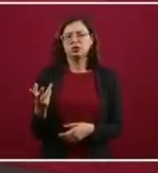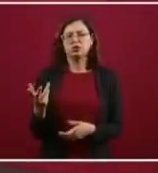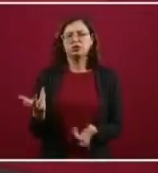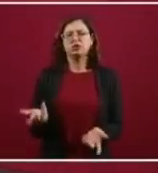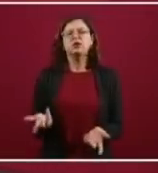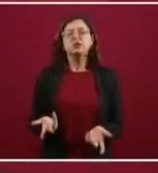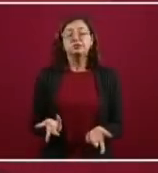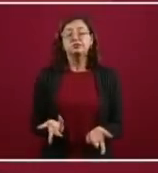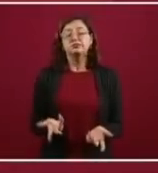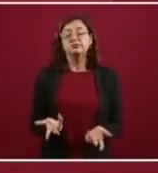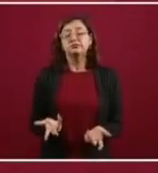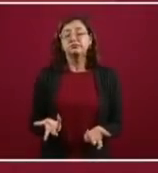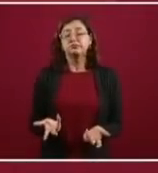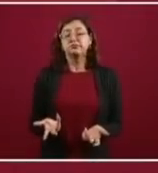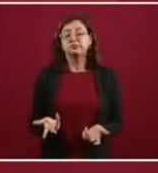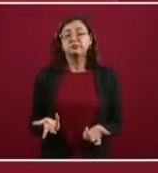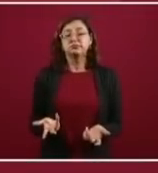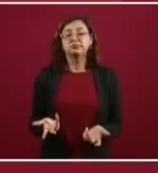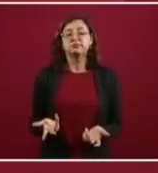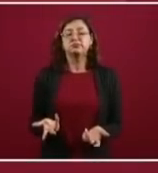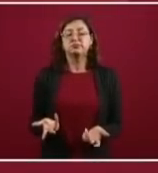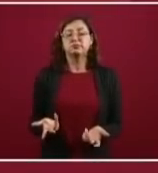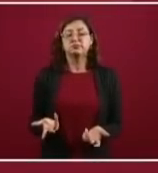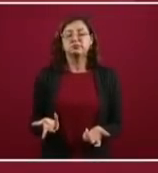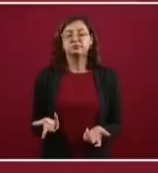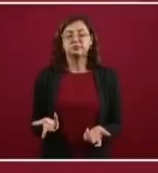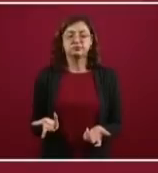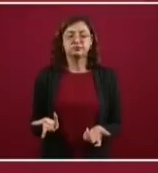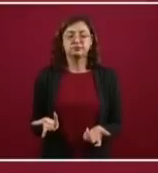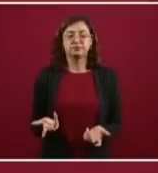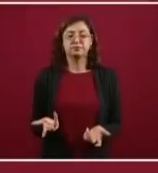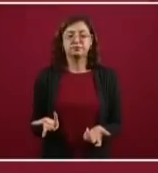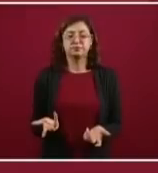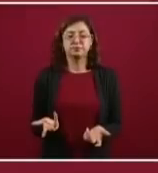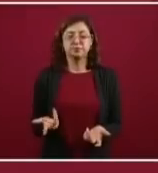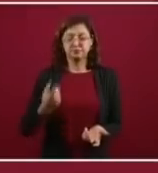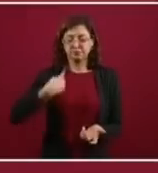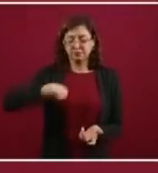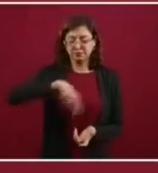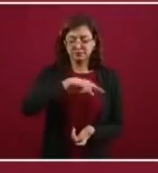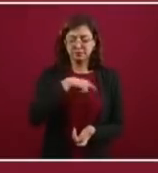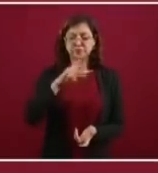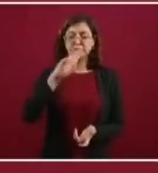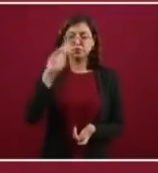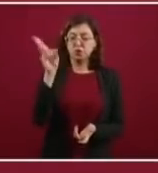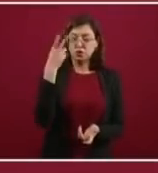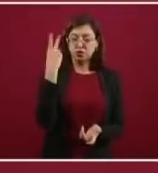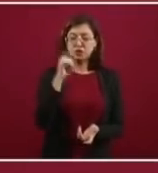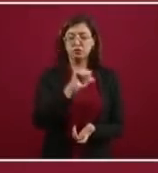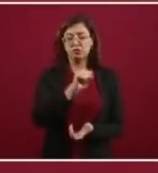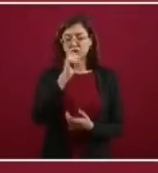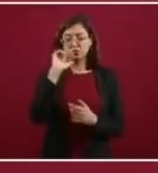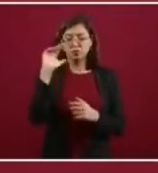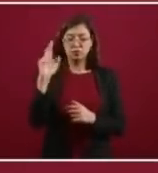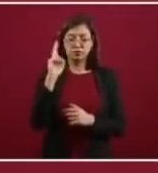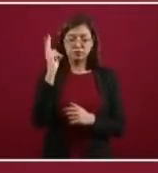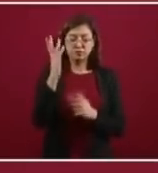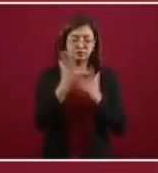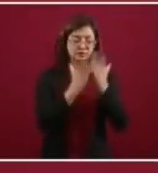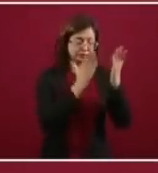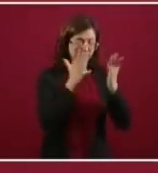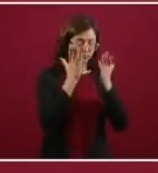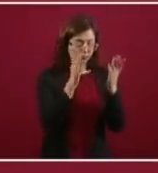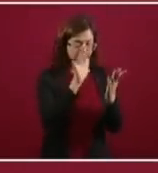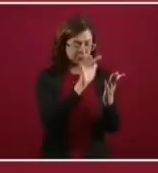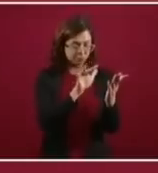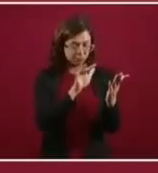¿Cuántos de nosotros que estudiamos en la UNAM o en otras escuelas